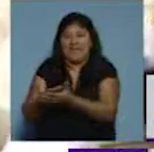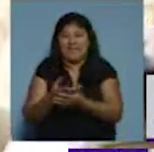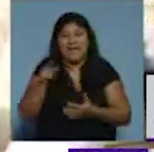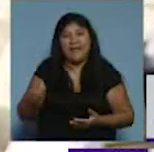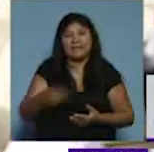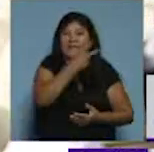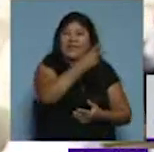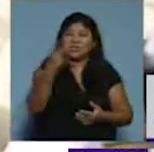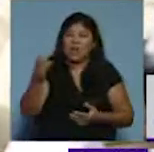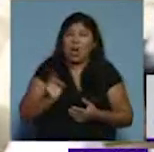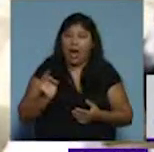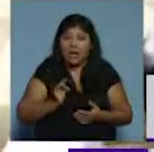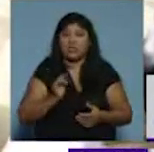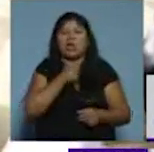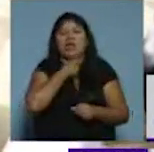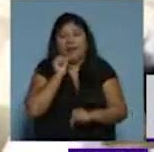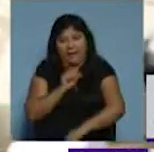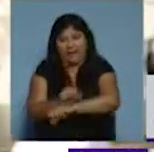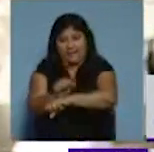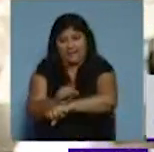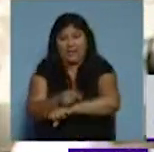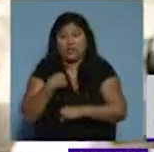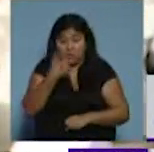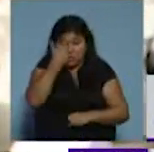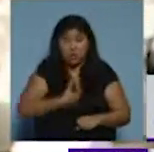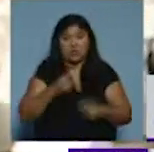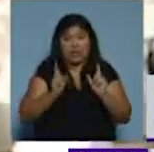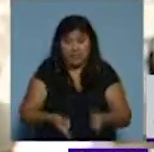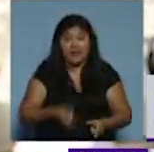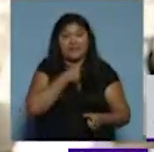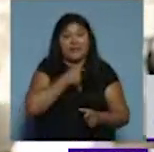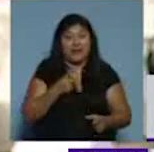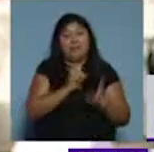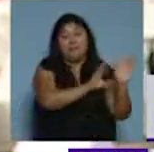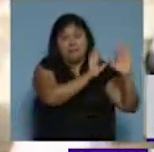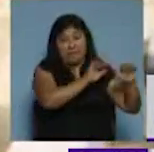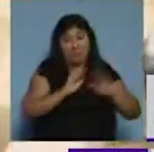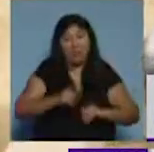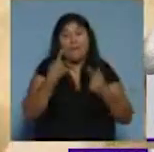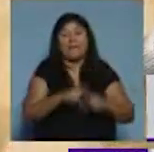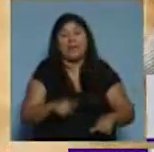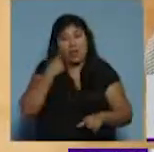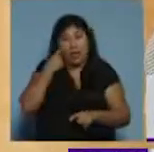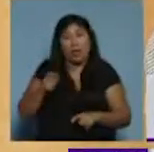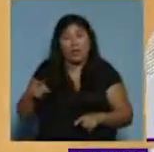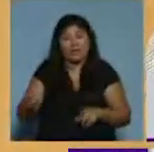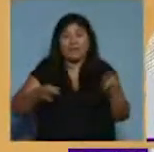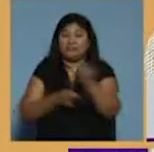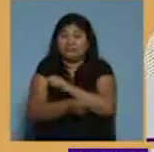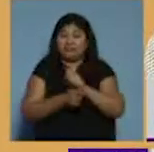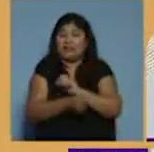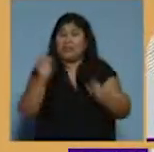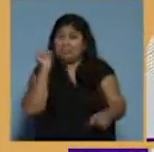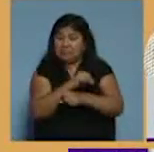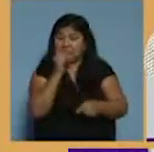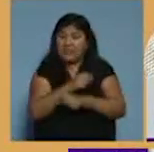y así hemos hecho el análisis que el daño y el perjuicio que sufrió la administración pública y la sociedad en general fue